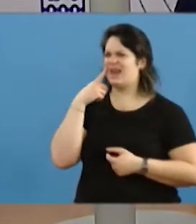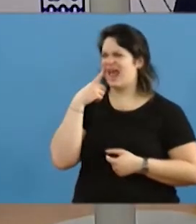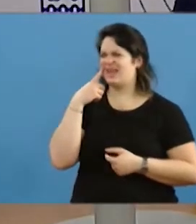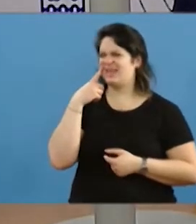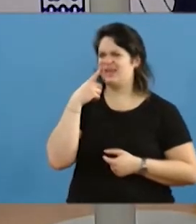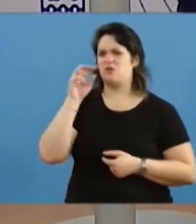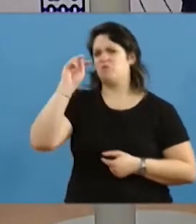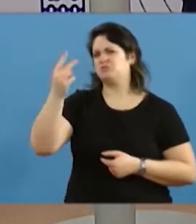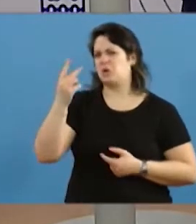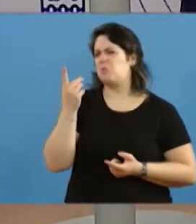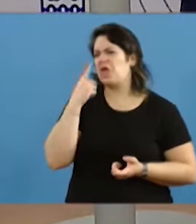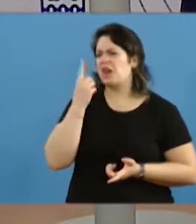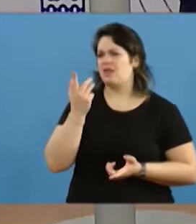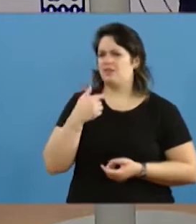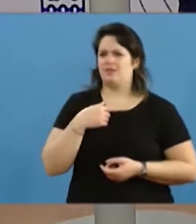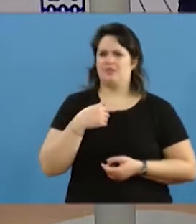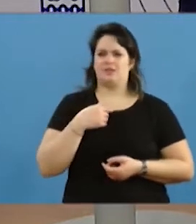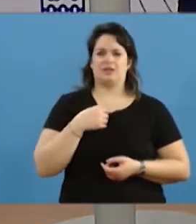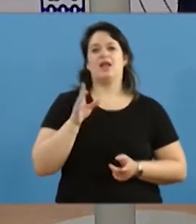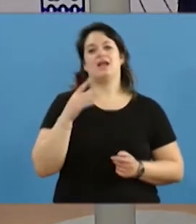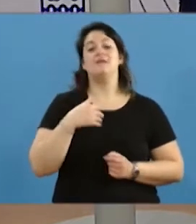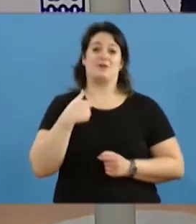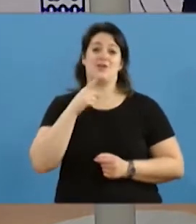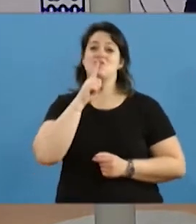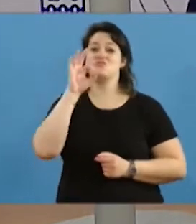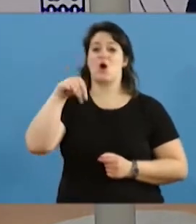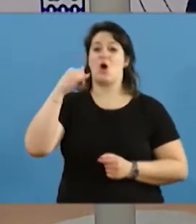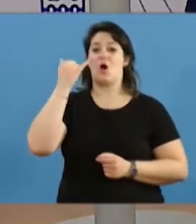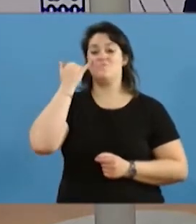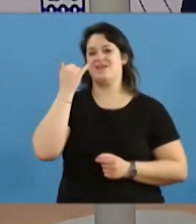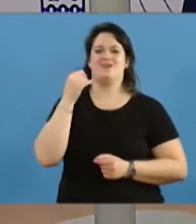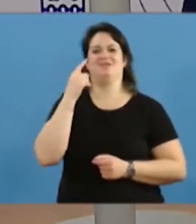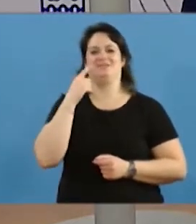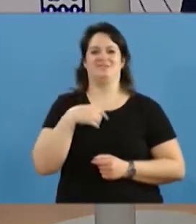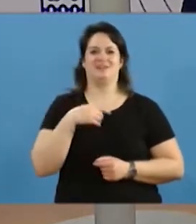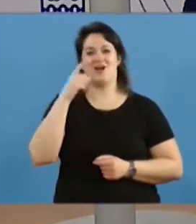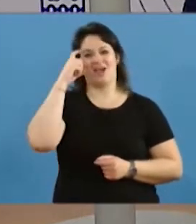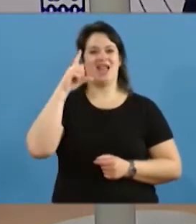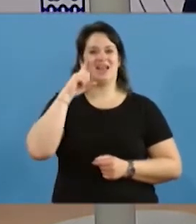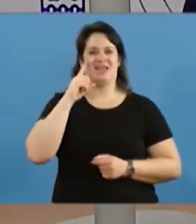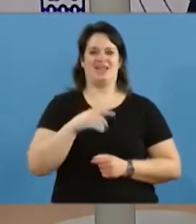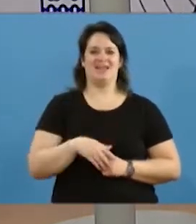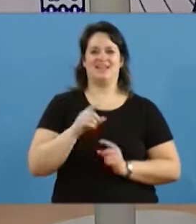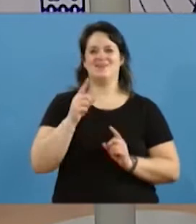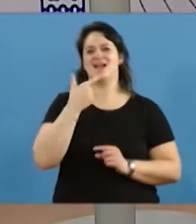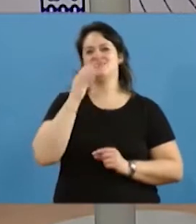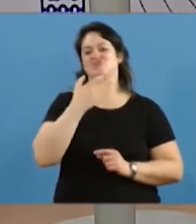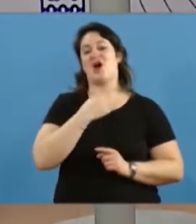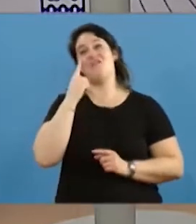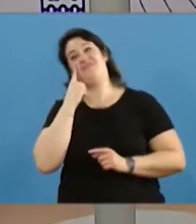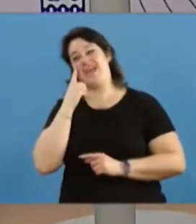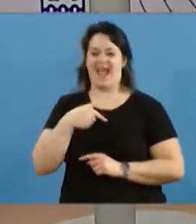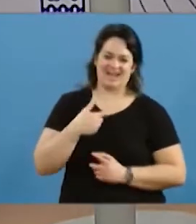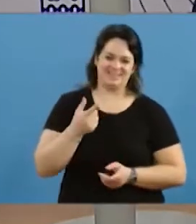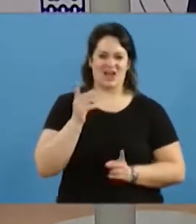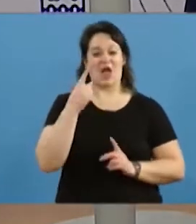Como segunda. Como que sos Tommy. Tommy. Y yo soy Eli. Eli, Sofi. Y la señora es Sofi. Es